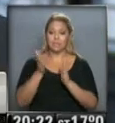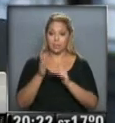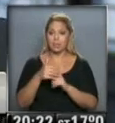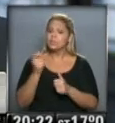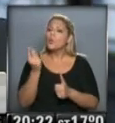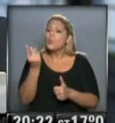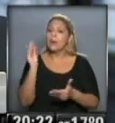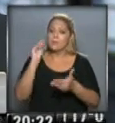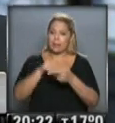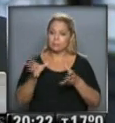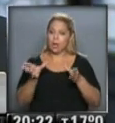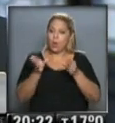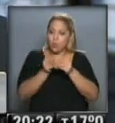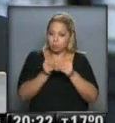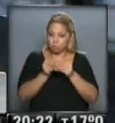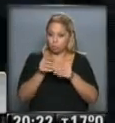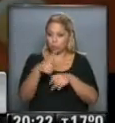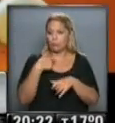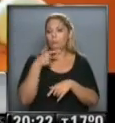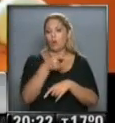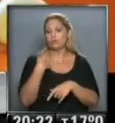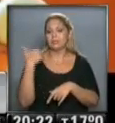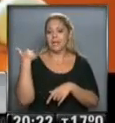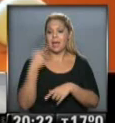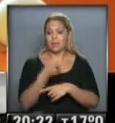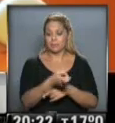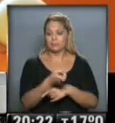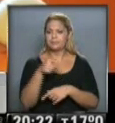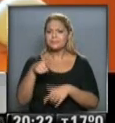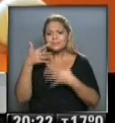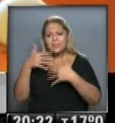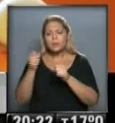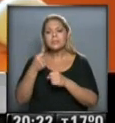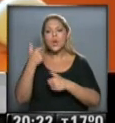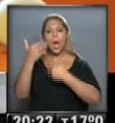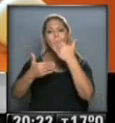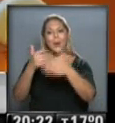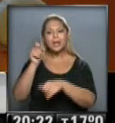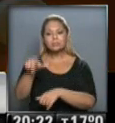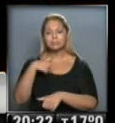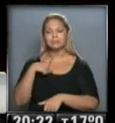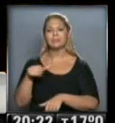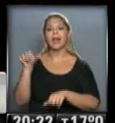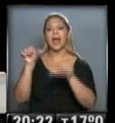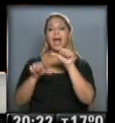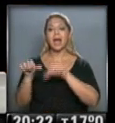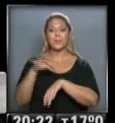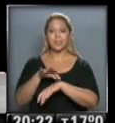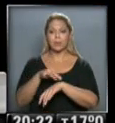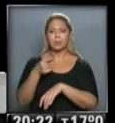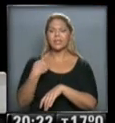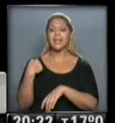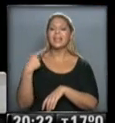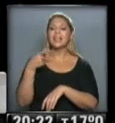elementos terapéuticos conocidos para esta patología. Este descubrimiento significa un gran avance para la medicina, ya que el cáncer de pulmón